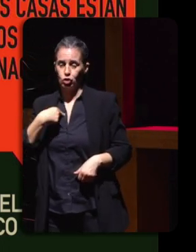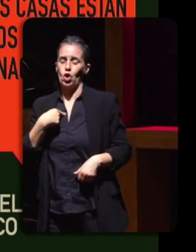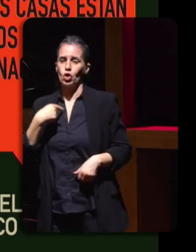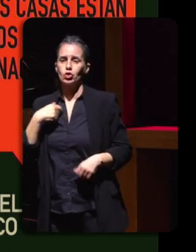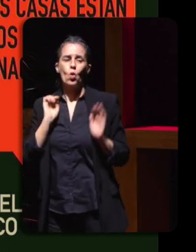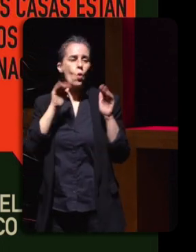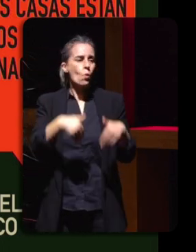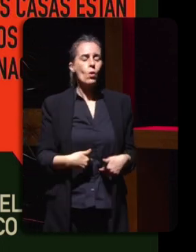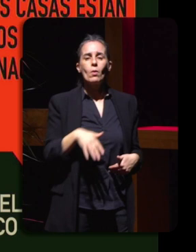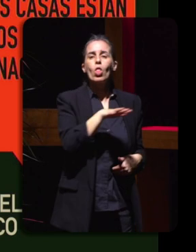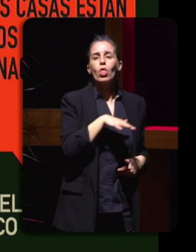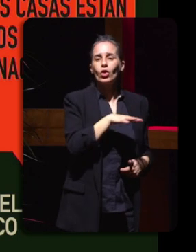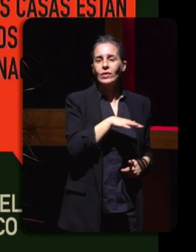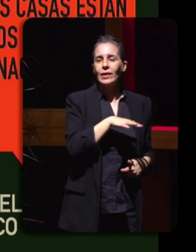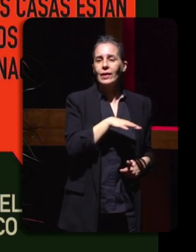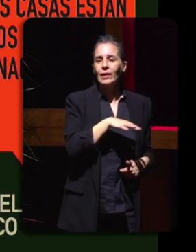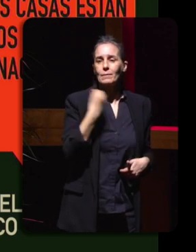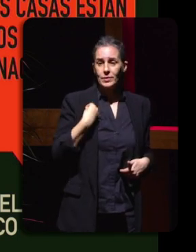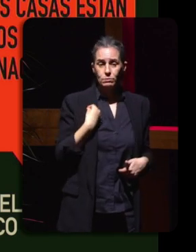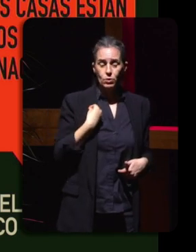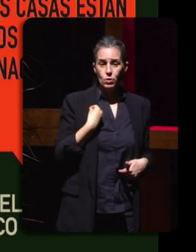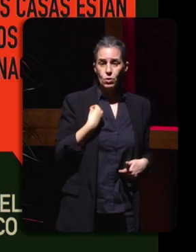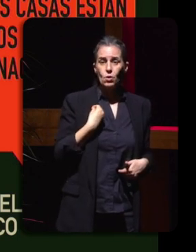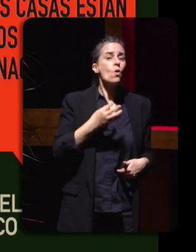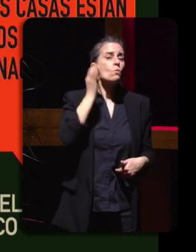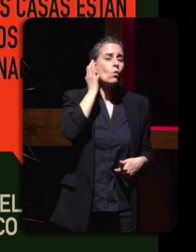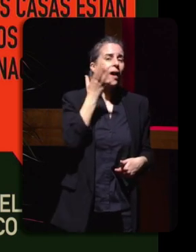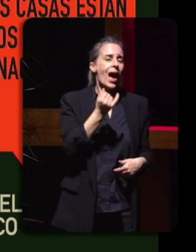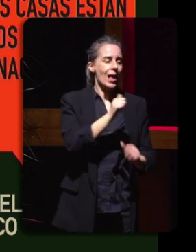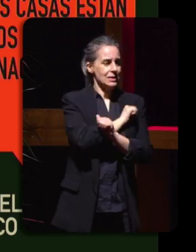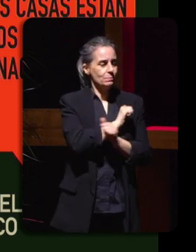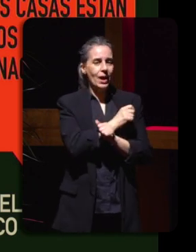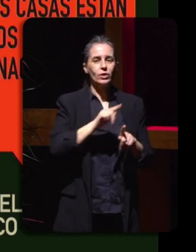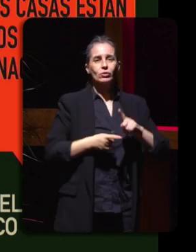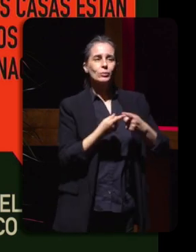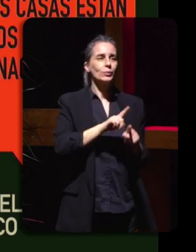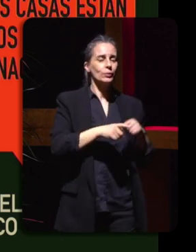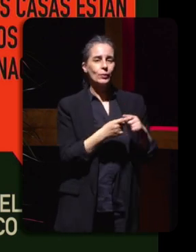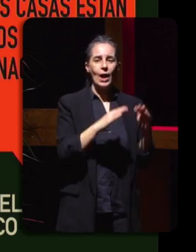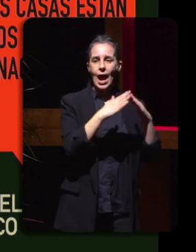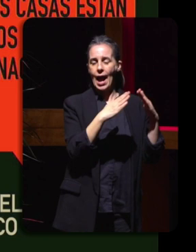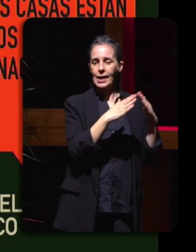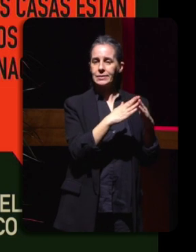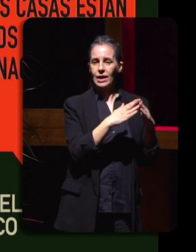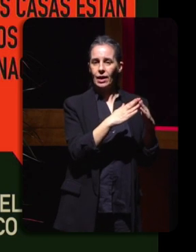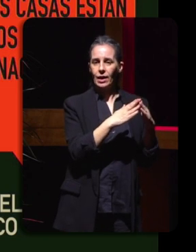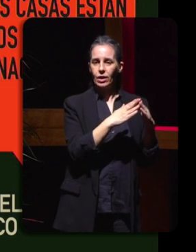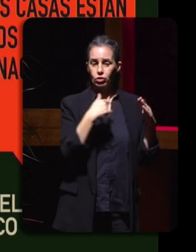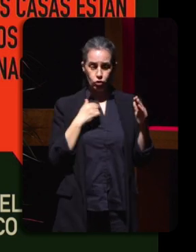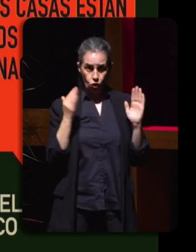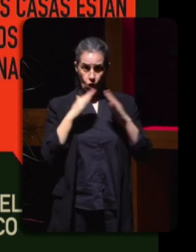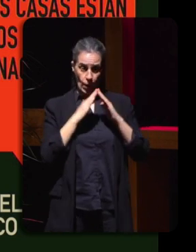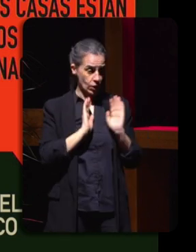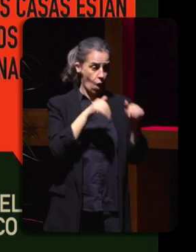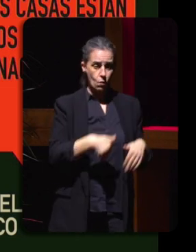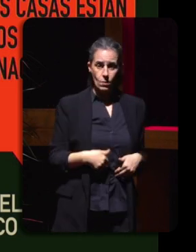y Penélope no es verdad que hay una mujer Tejiendo mientras espera que yo vuelva a casa acaso nadie espera mi regreso que va